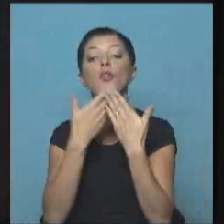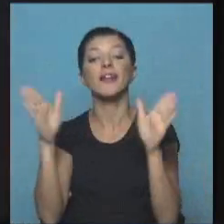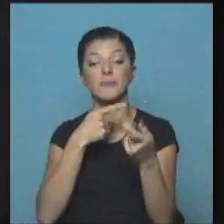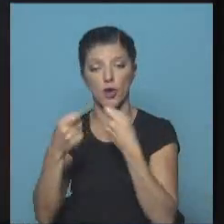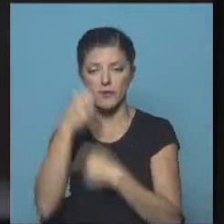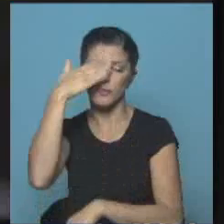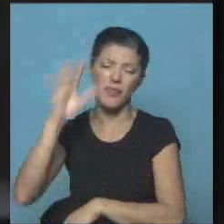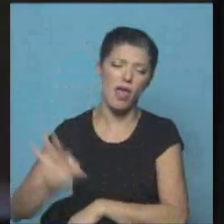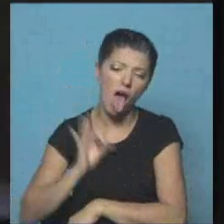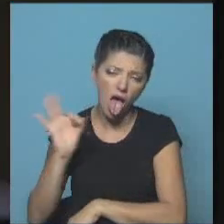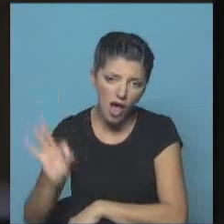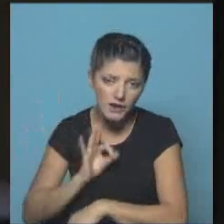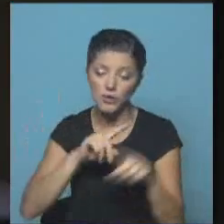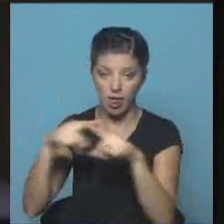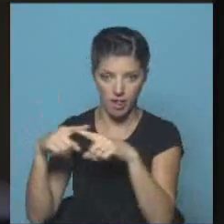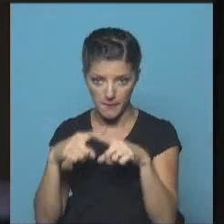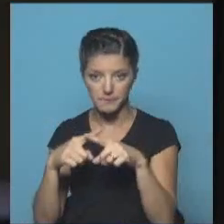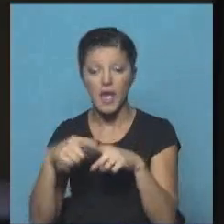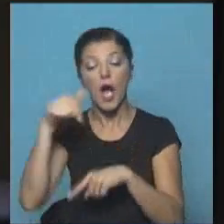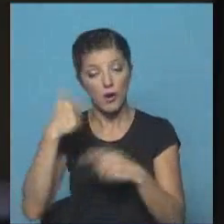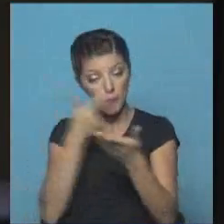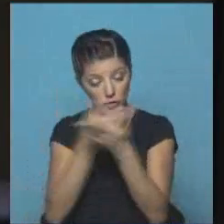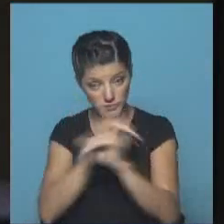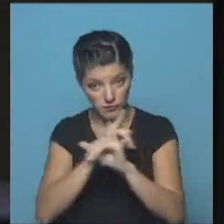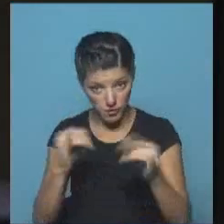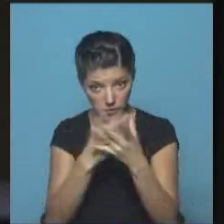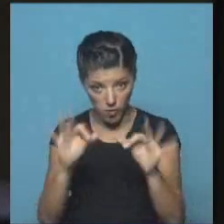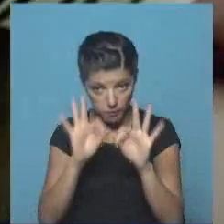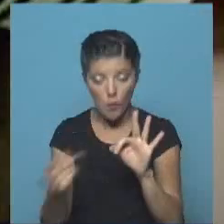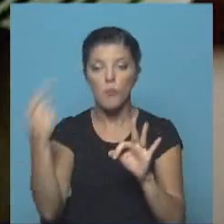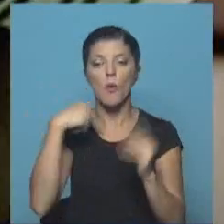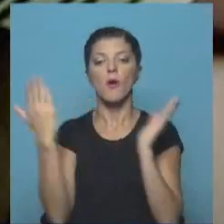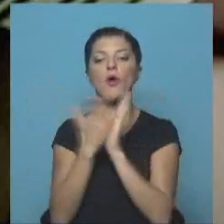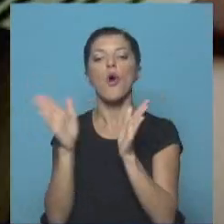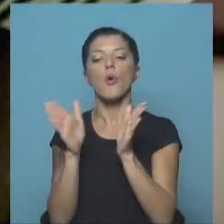años y contramarchas en este tema. Vemos un informe y lo analizamos con un experto.